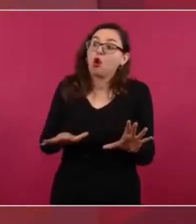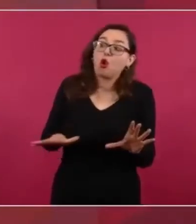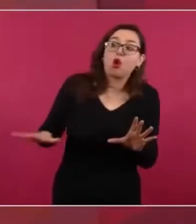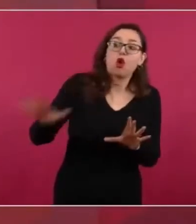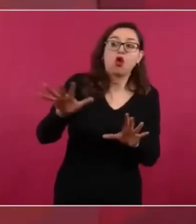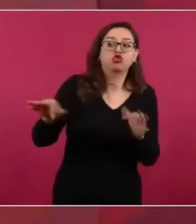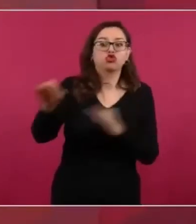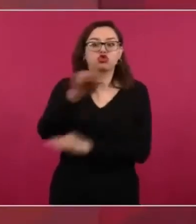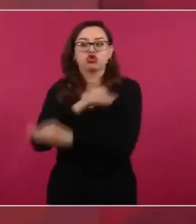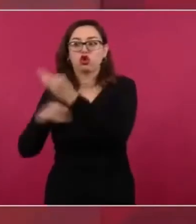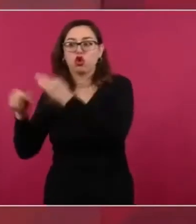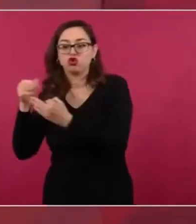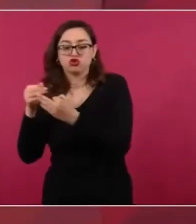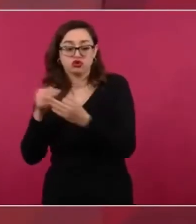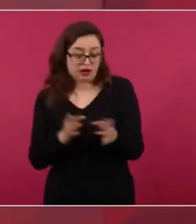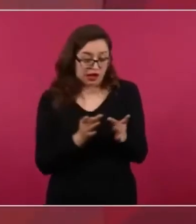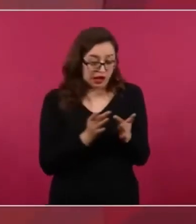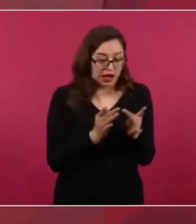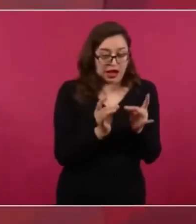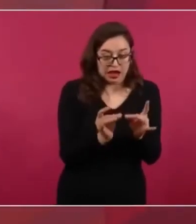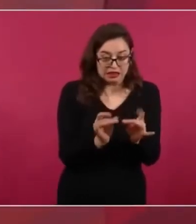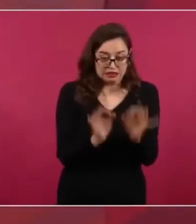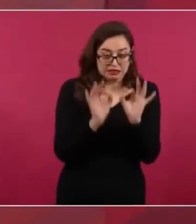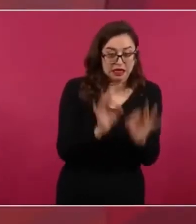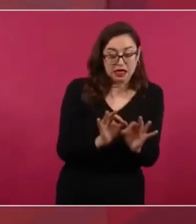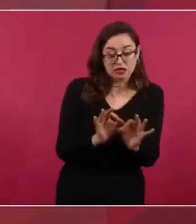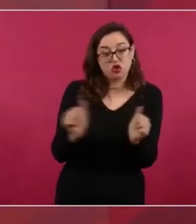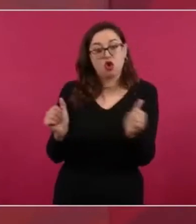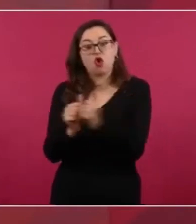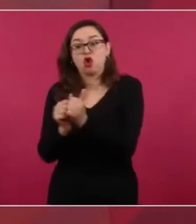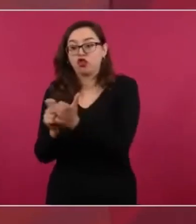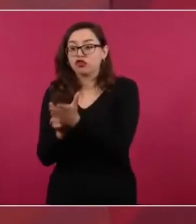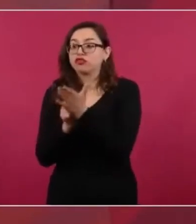calidad y derecho a la educación.